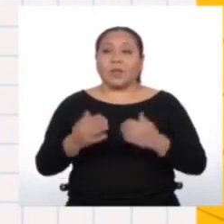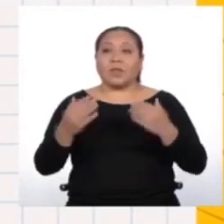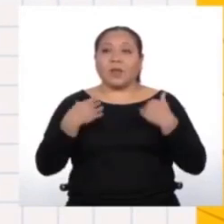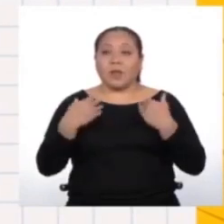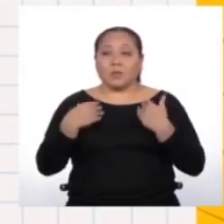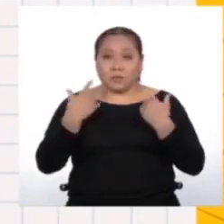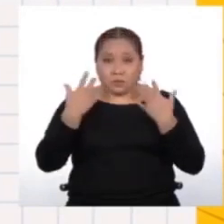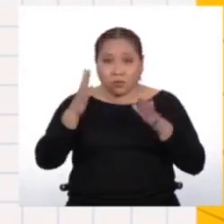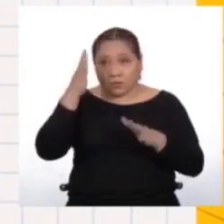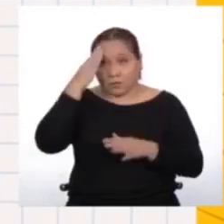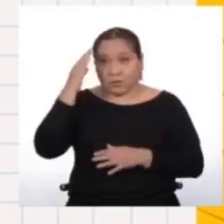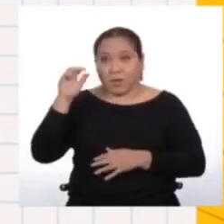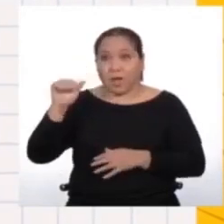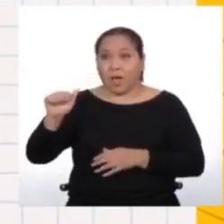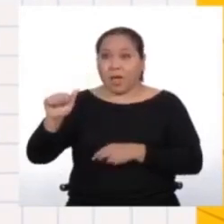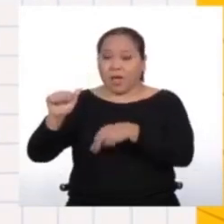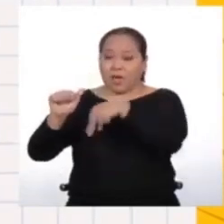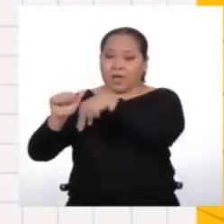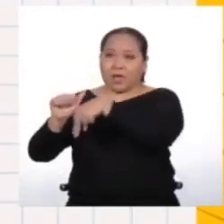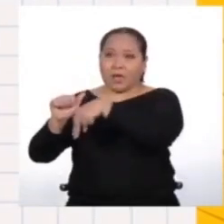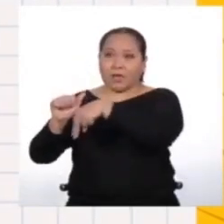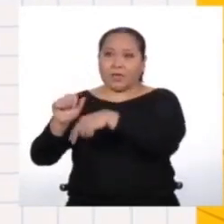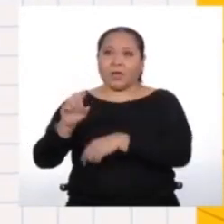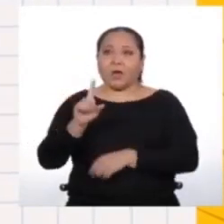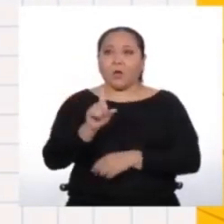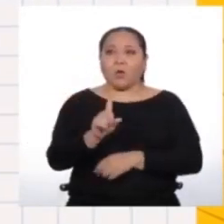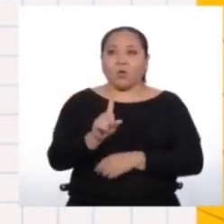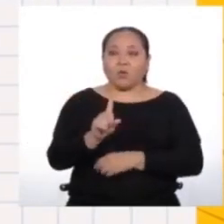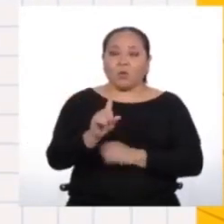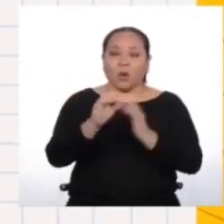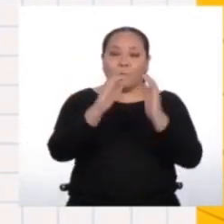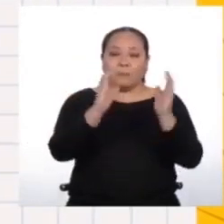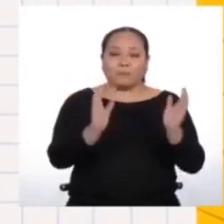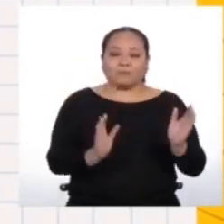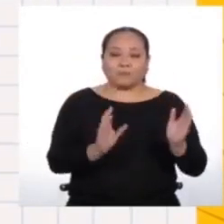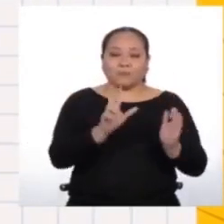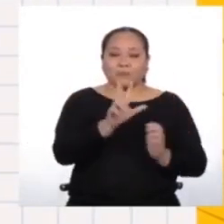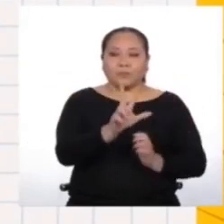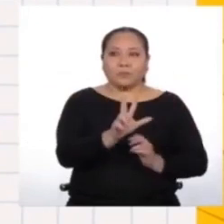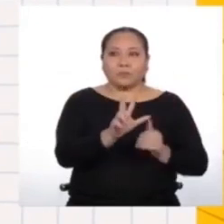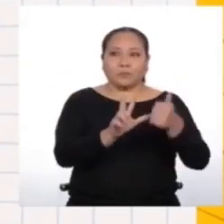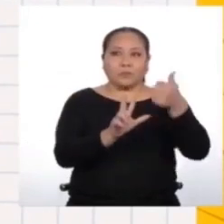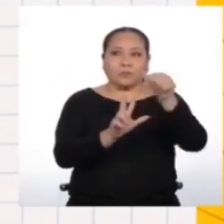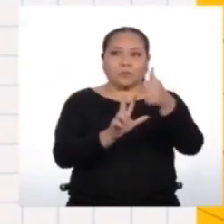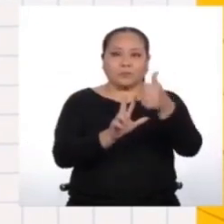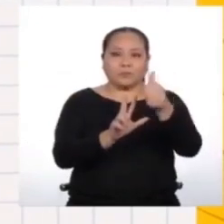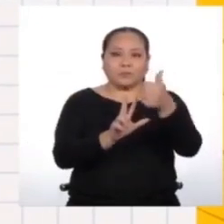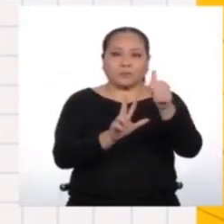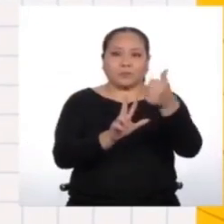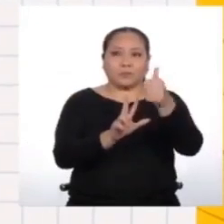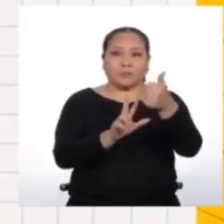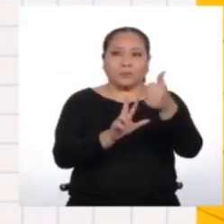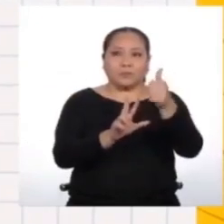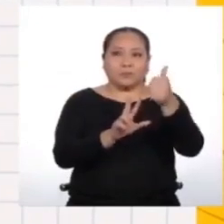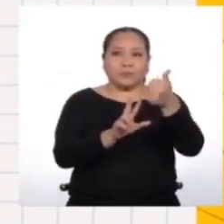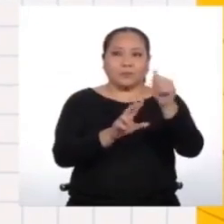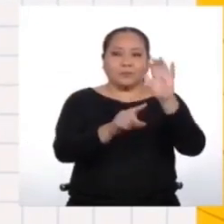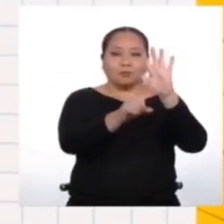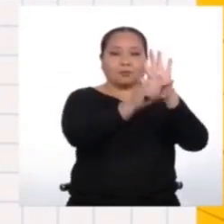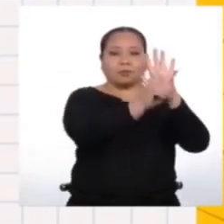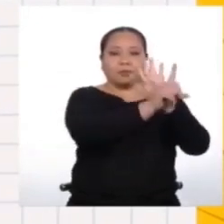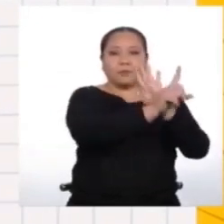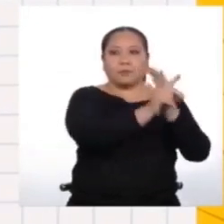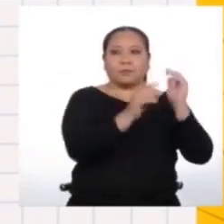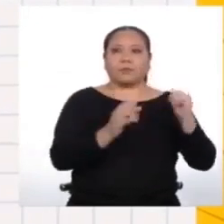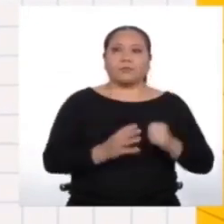Tenemos entonces a sub n es igual a 1 por 3, elevado a la potencia de la diferencia de 10 menos